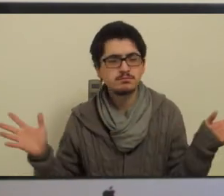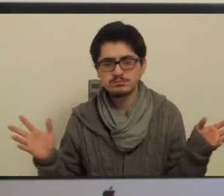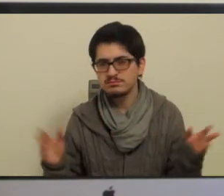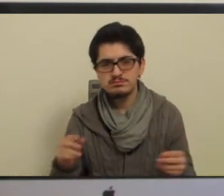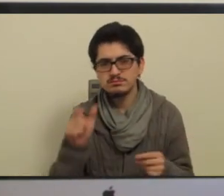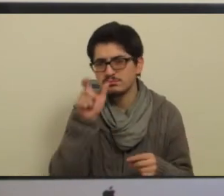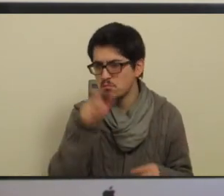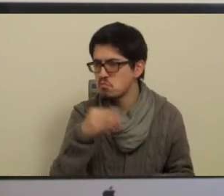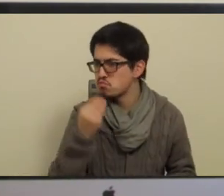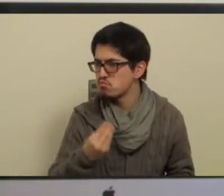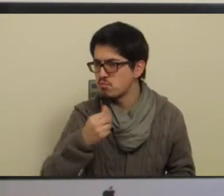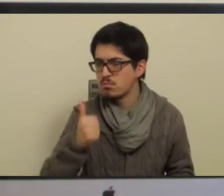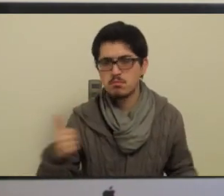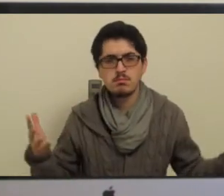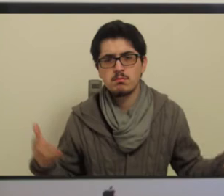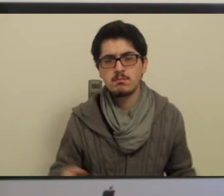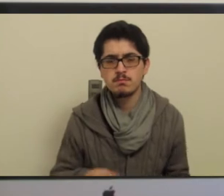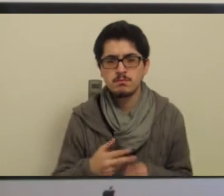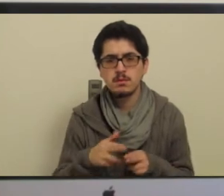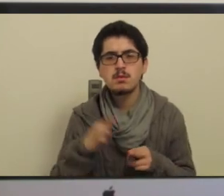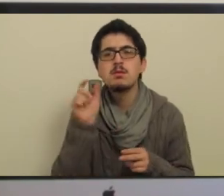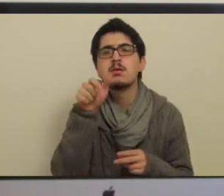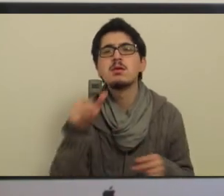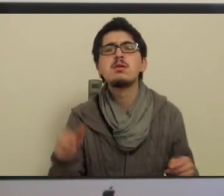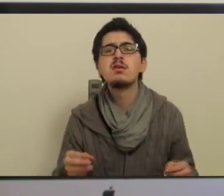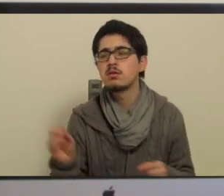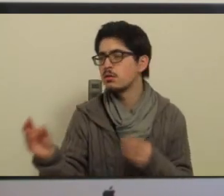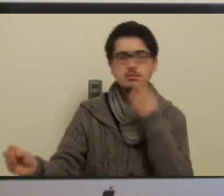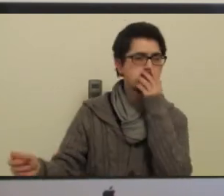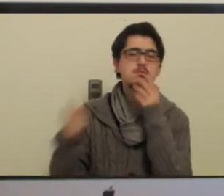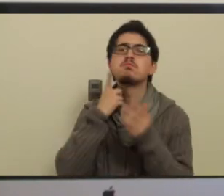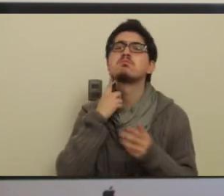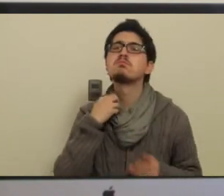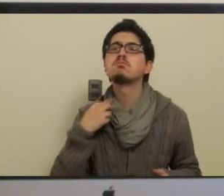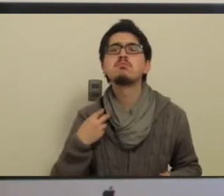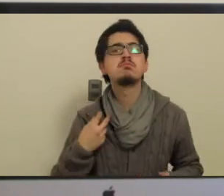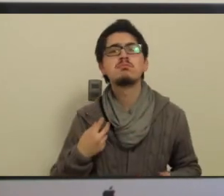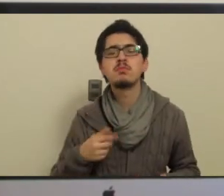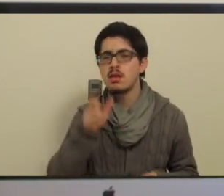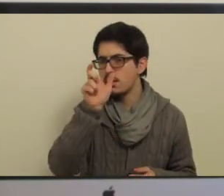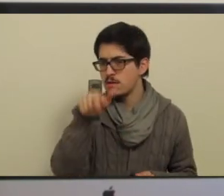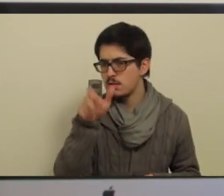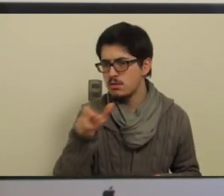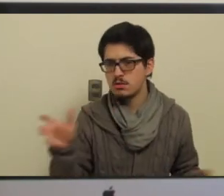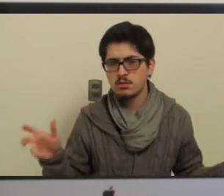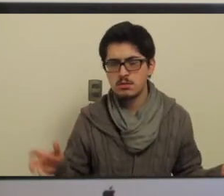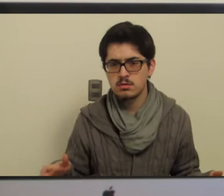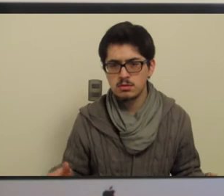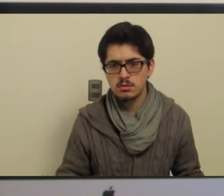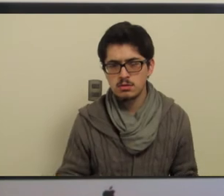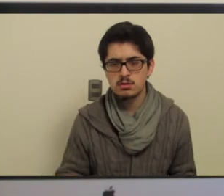hechos, estaban las caracterizaciones muy bien hechas, muy detalladas. Los personajes eran bastante atractivos. La gente